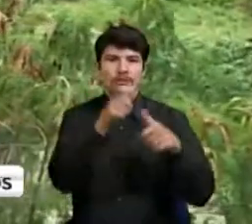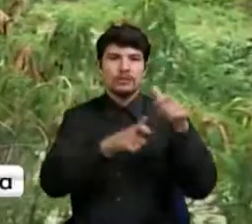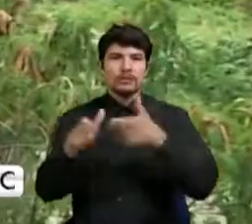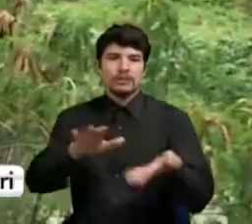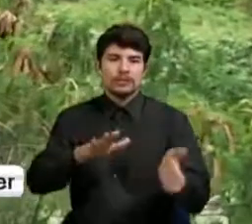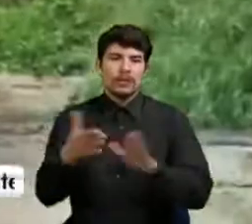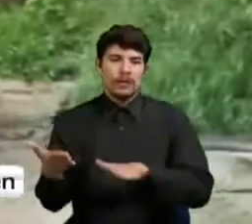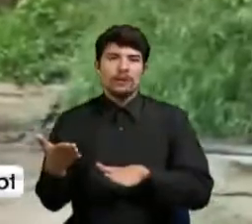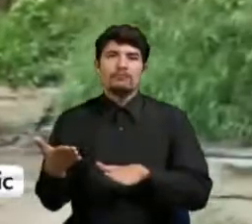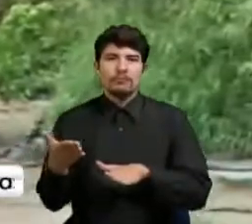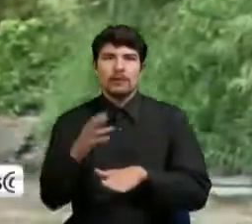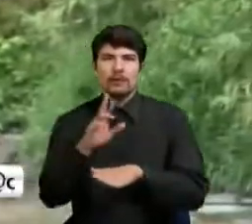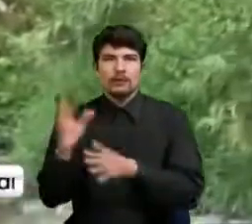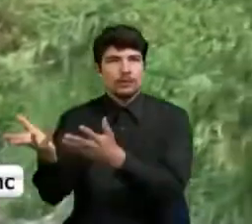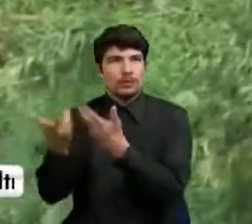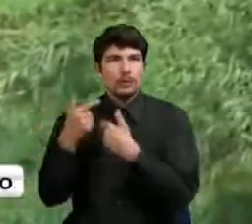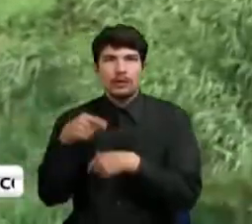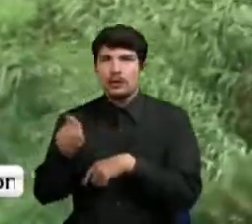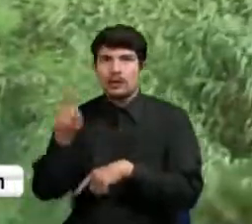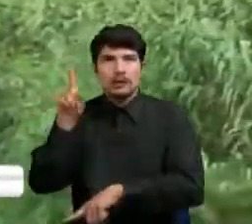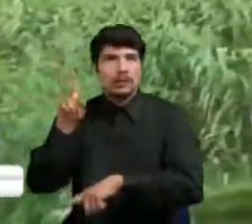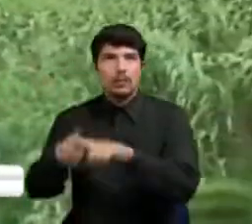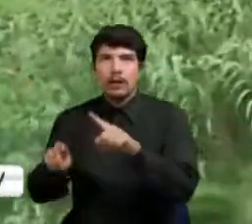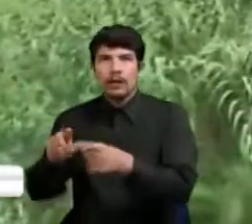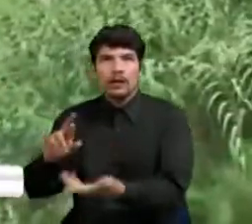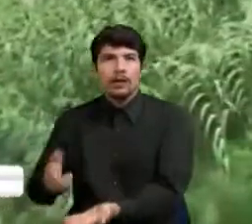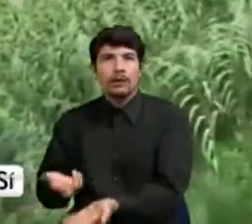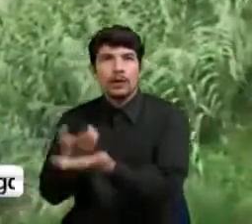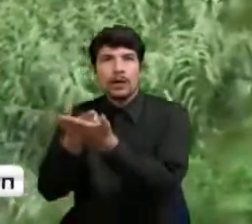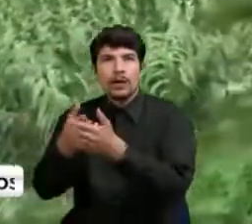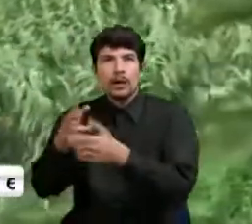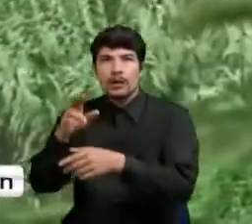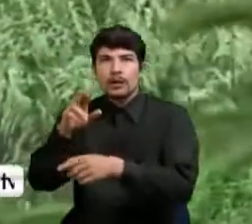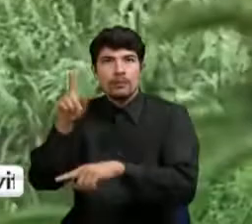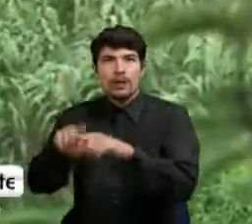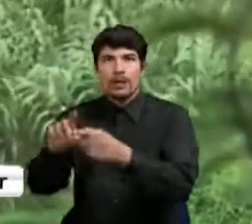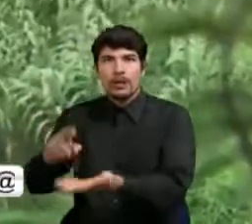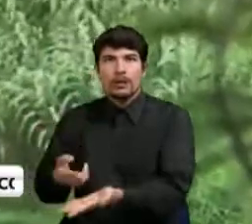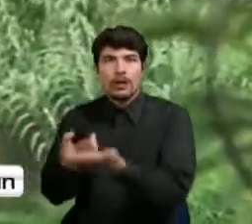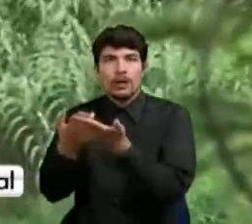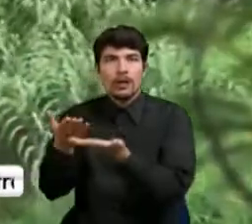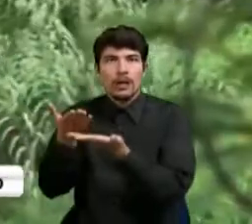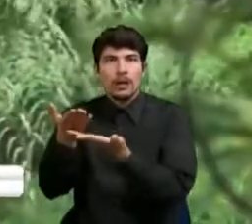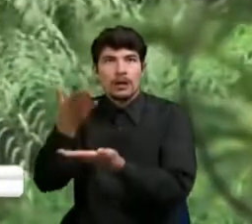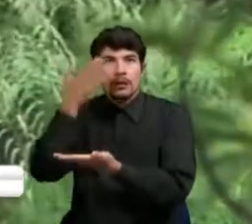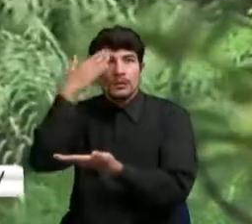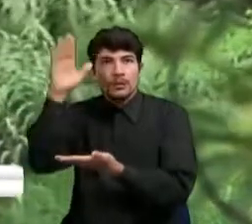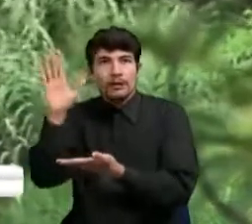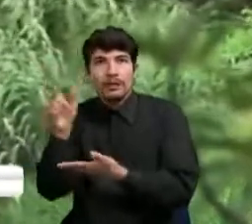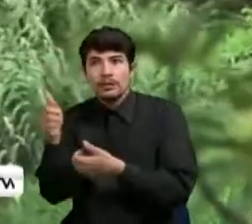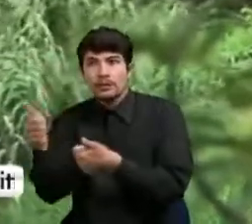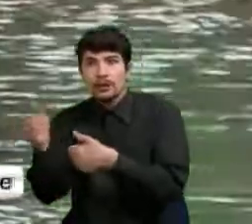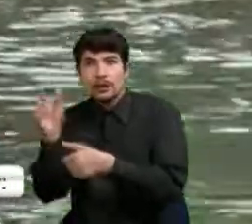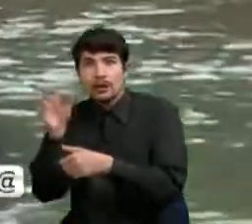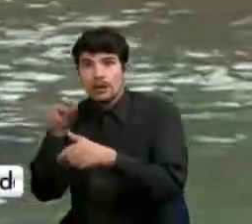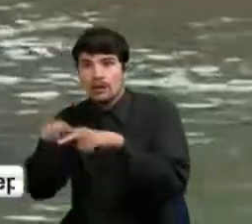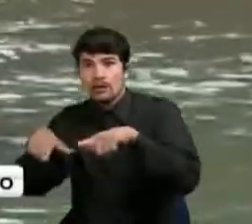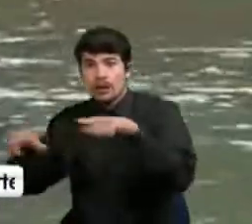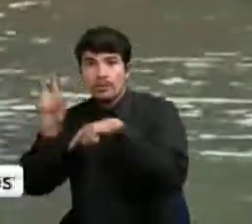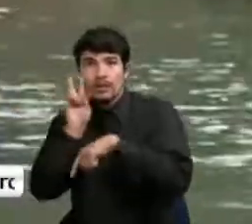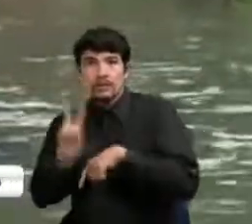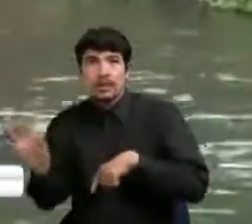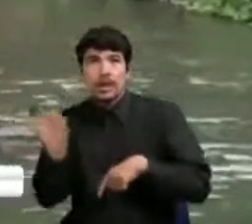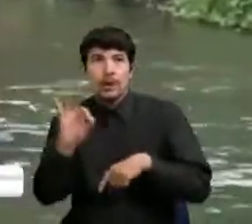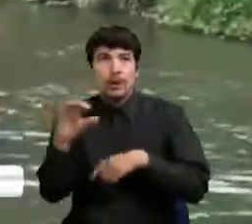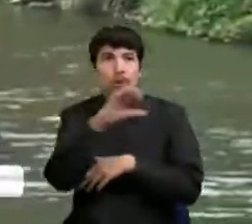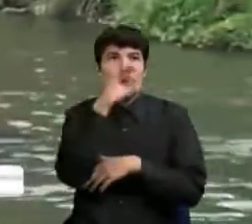que extraoficialmente nos cuentan que no se han podido recoger los cadáveres porque no saben si están del lado venezolano o del lado colombiano